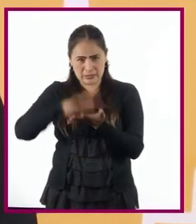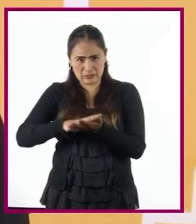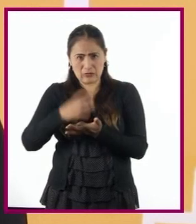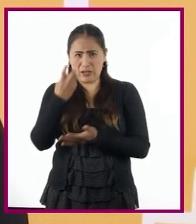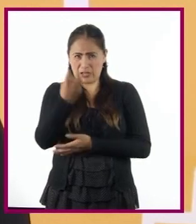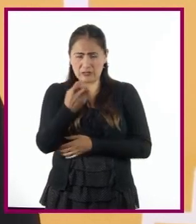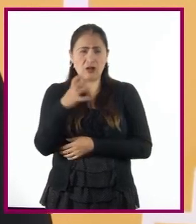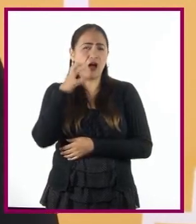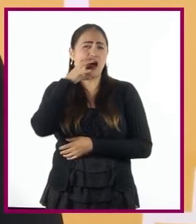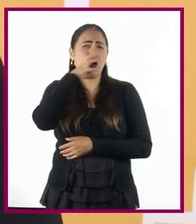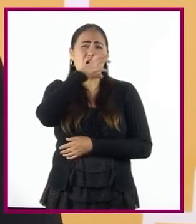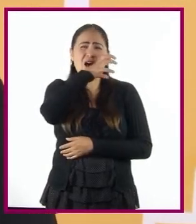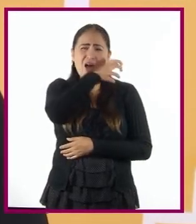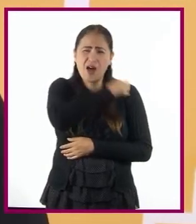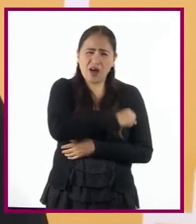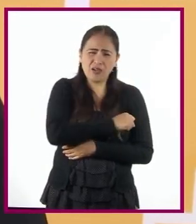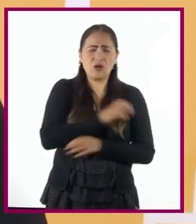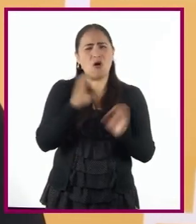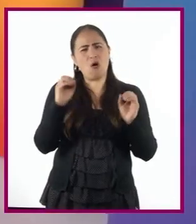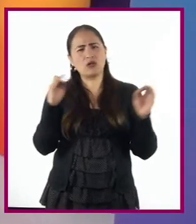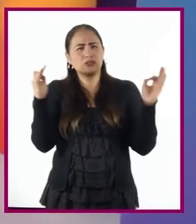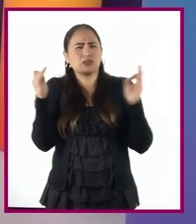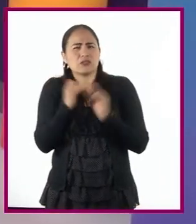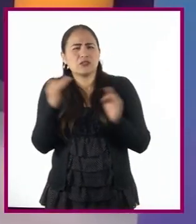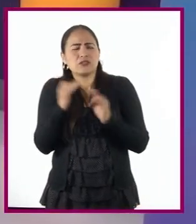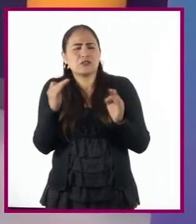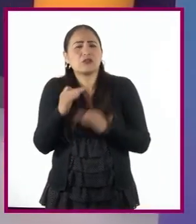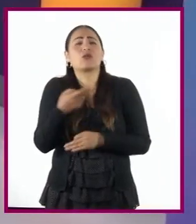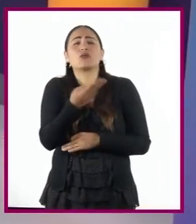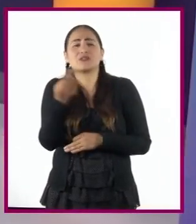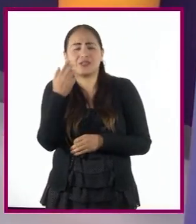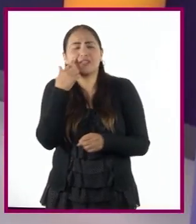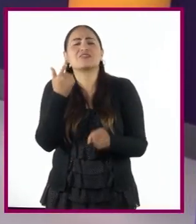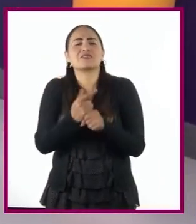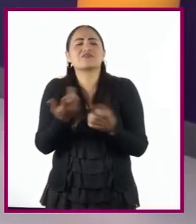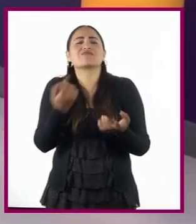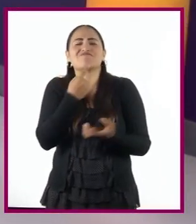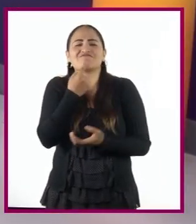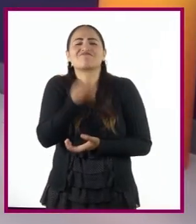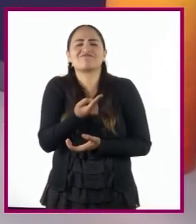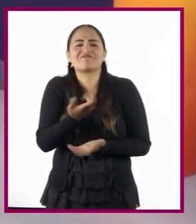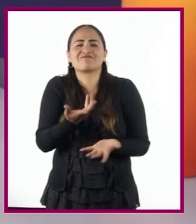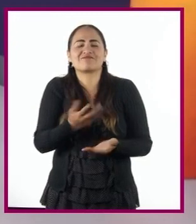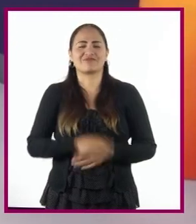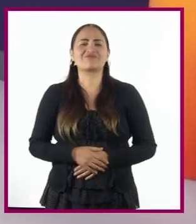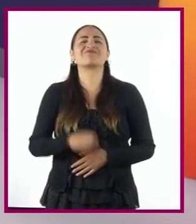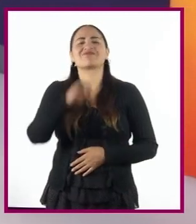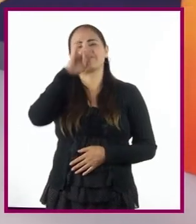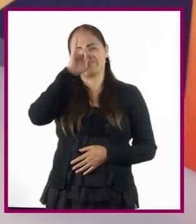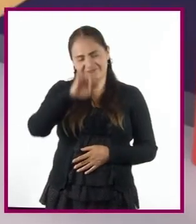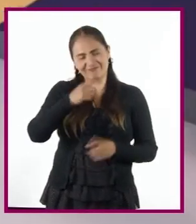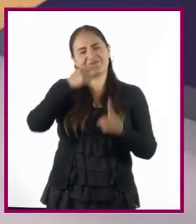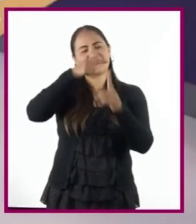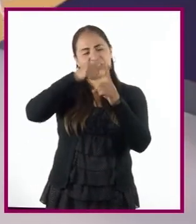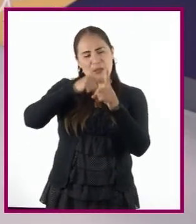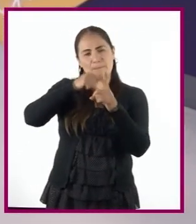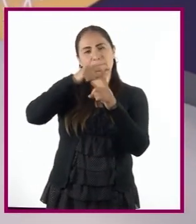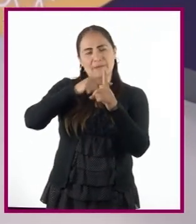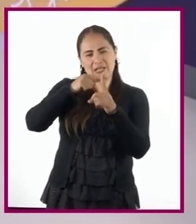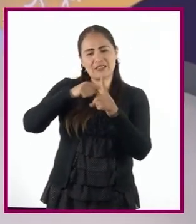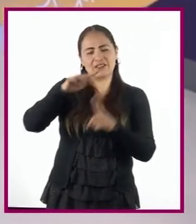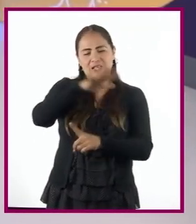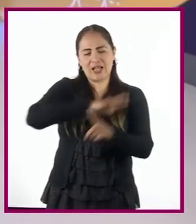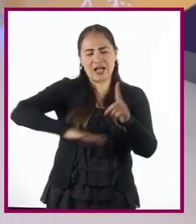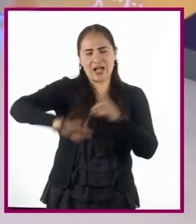clima cálido o frío? Muy bien, esas temperaturas se asocian a un